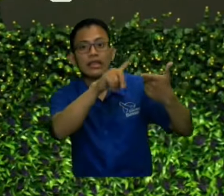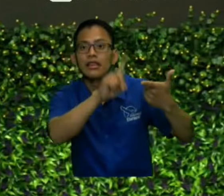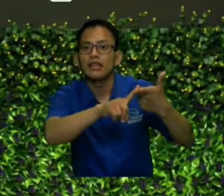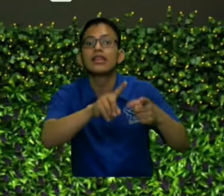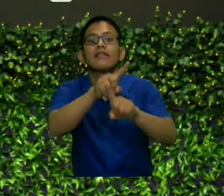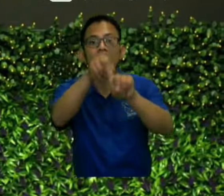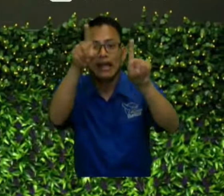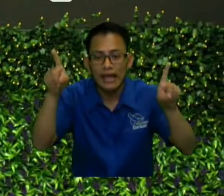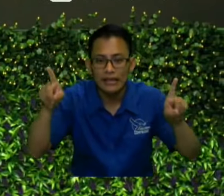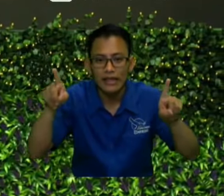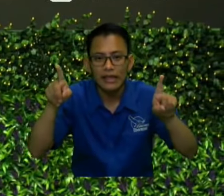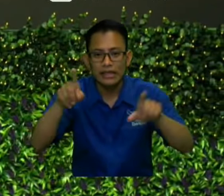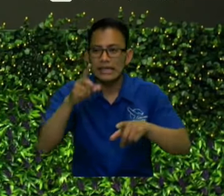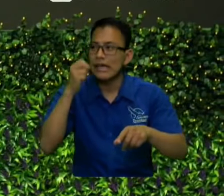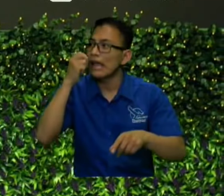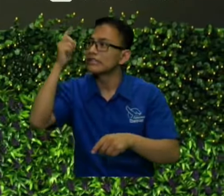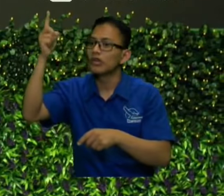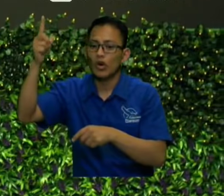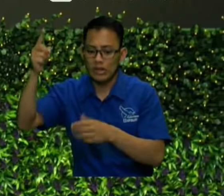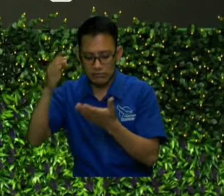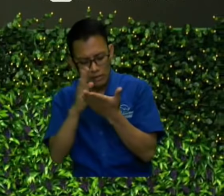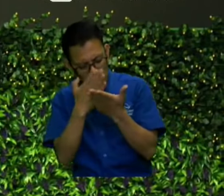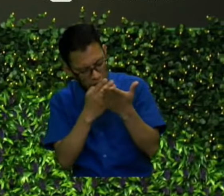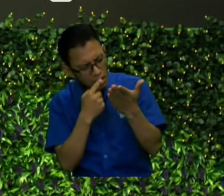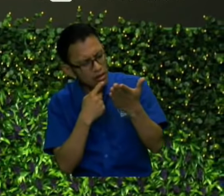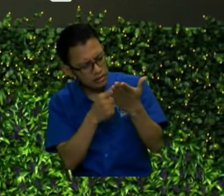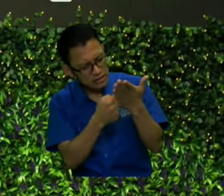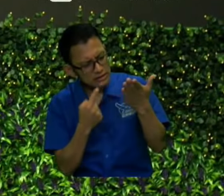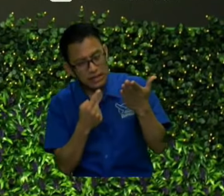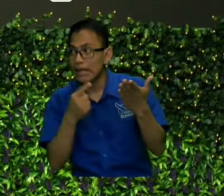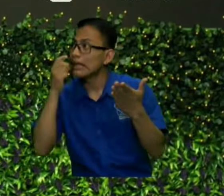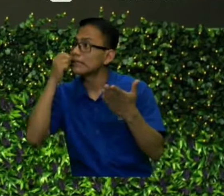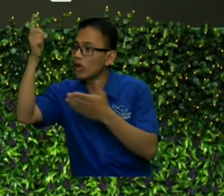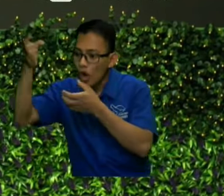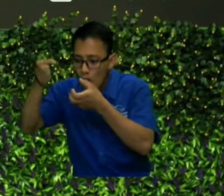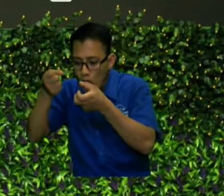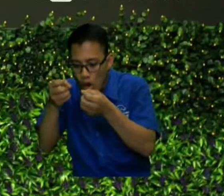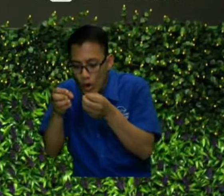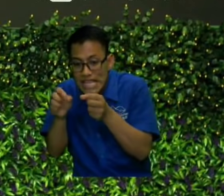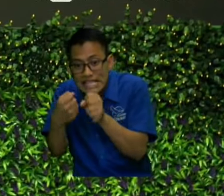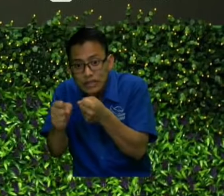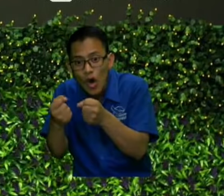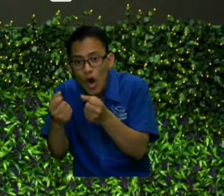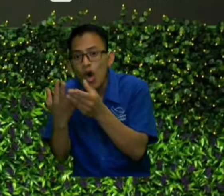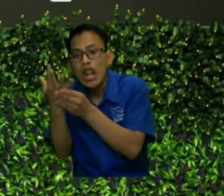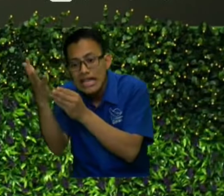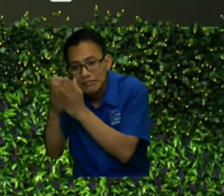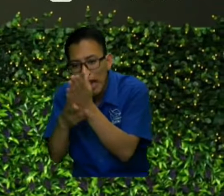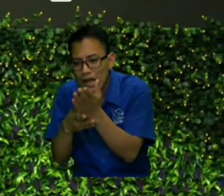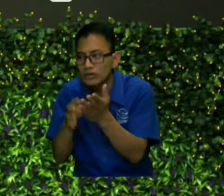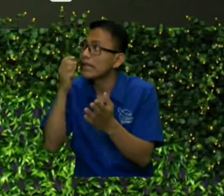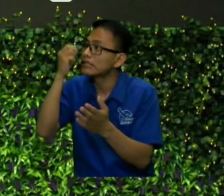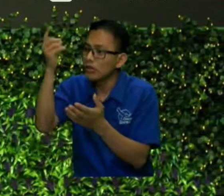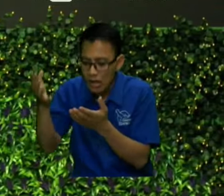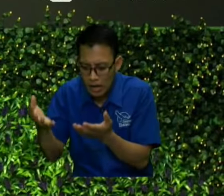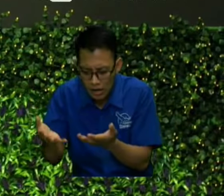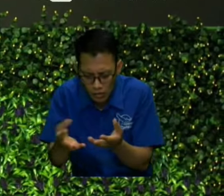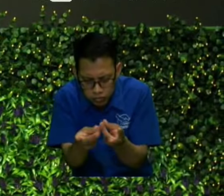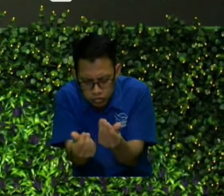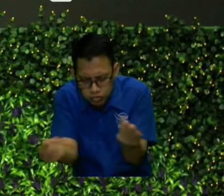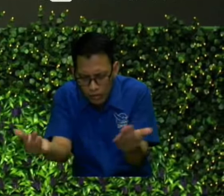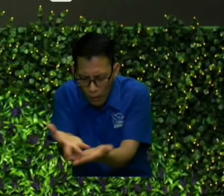que dice que el Señor lo formó. Lo formó con sus manos, tomó el Señor tierra y lo